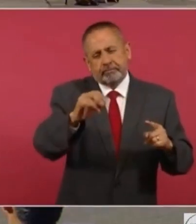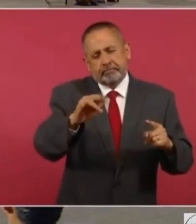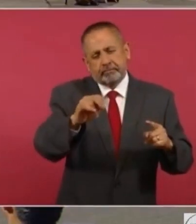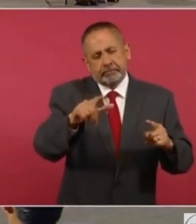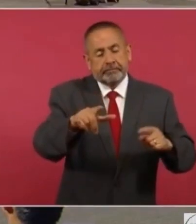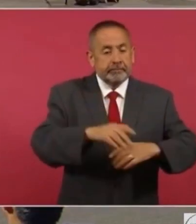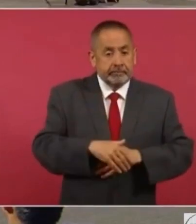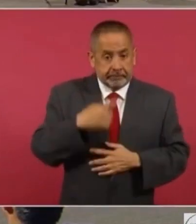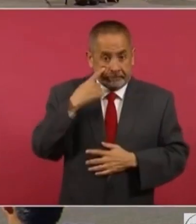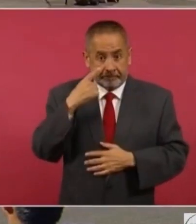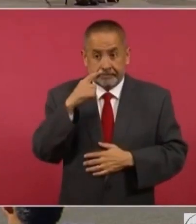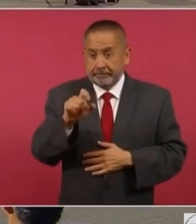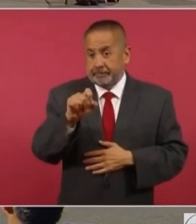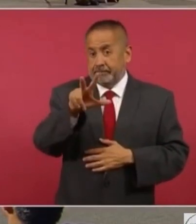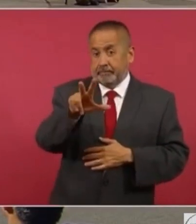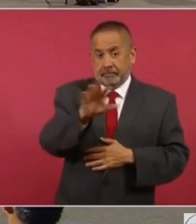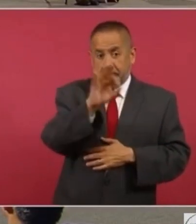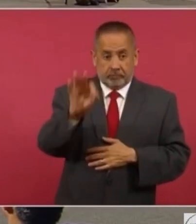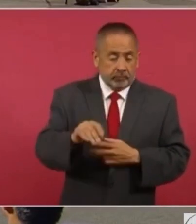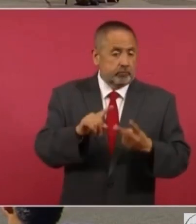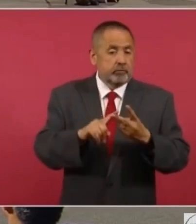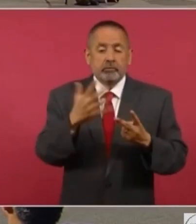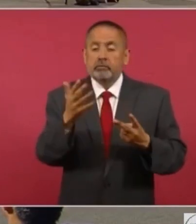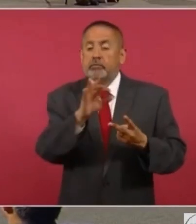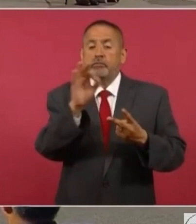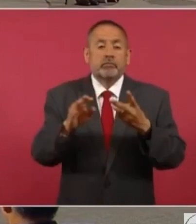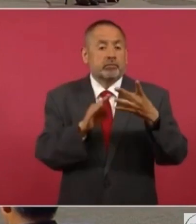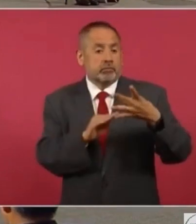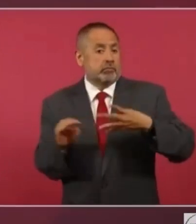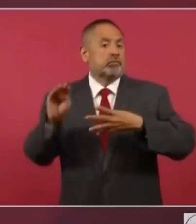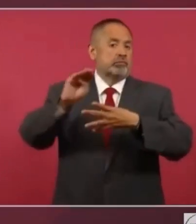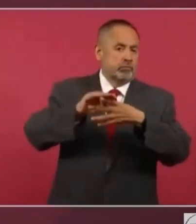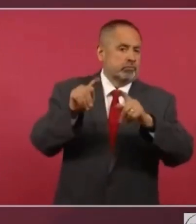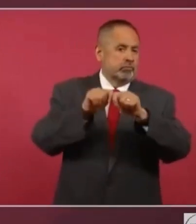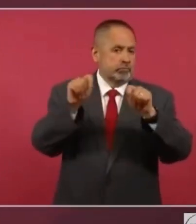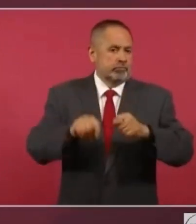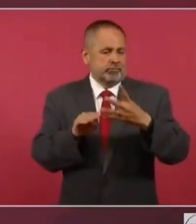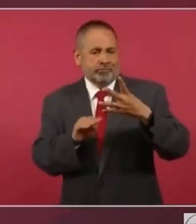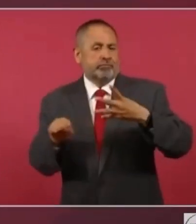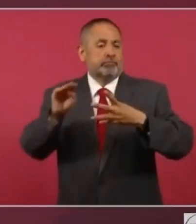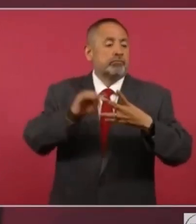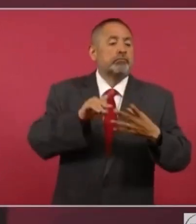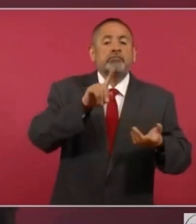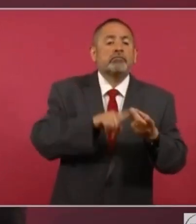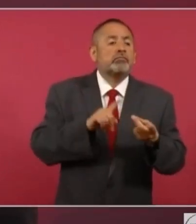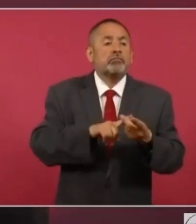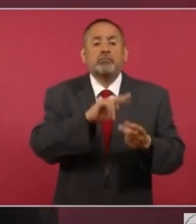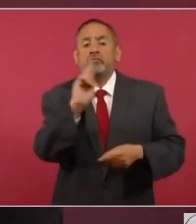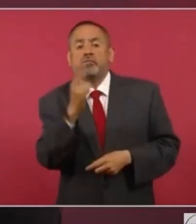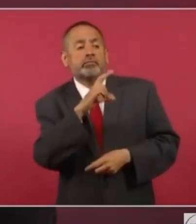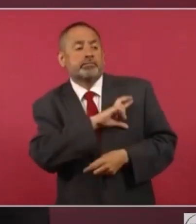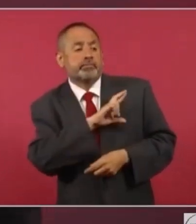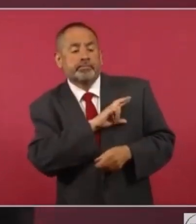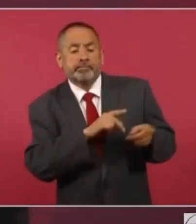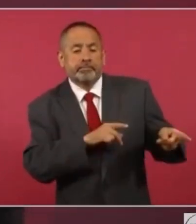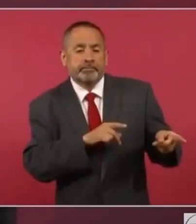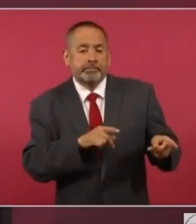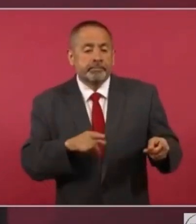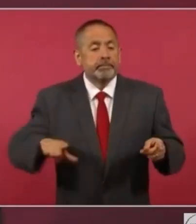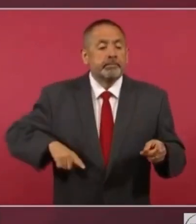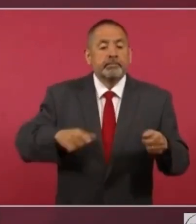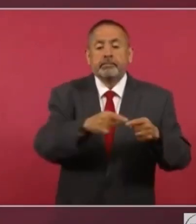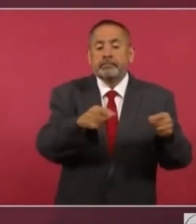la educación superior y 50% del posgrado es manejada por el sector privado, mientras los gobiernos